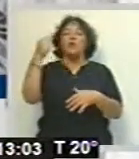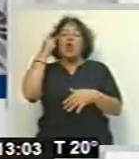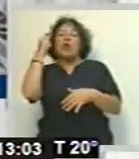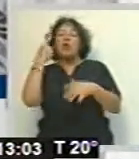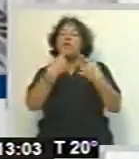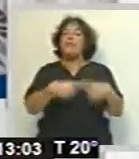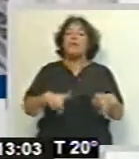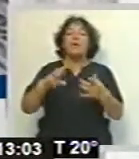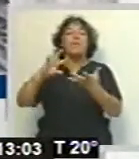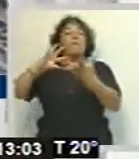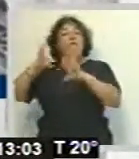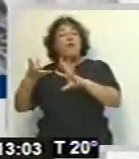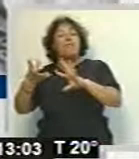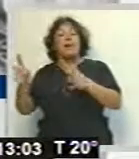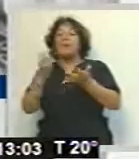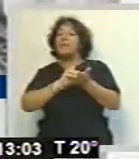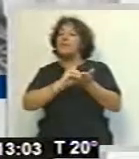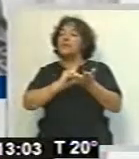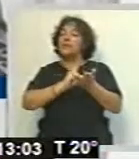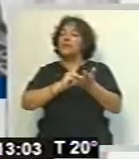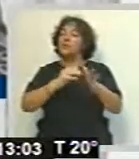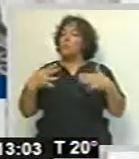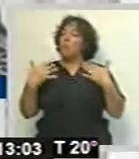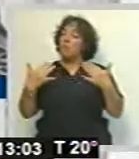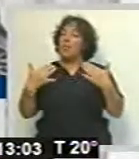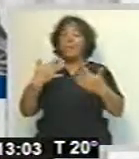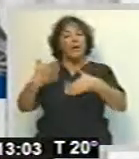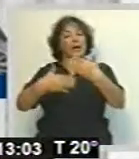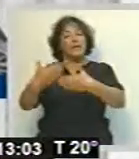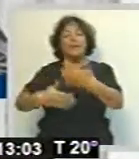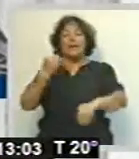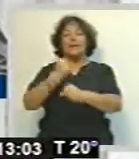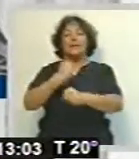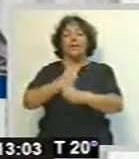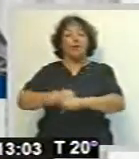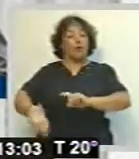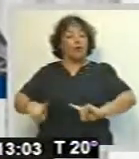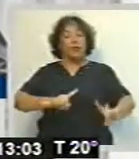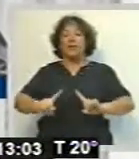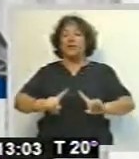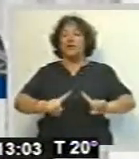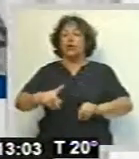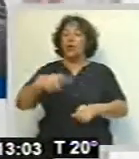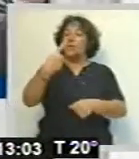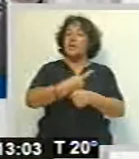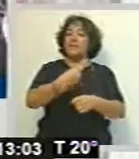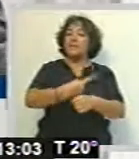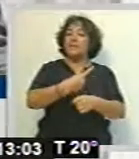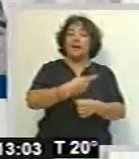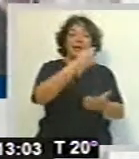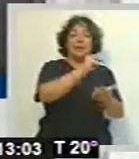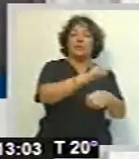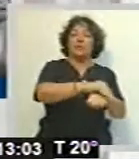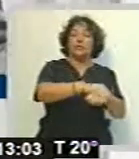y moderna de administración podamos generar el trabajo de coordinación entre los principales actores, Ministerio